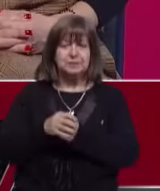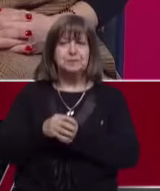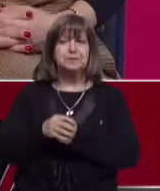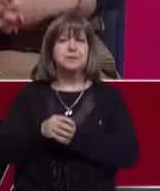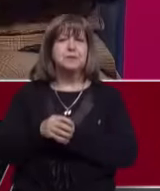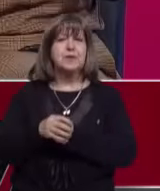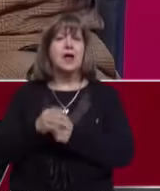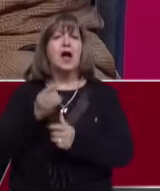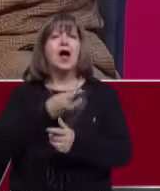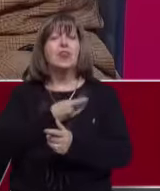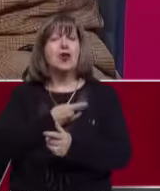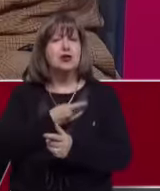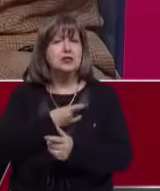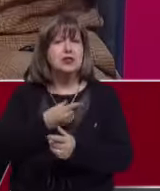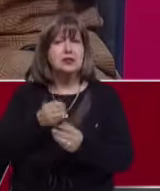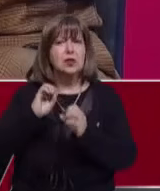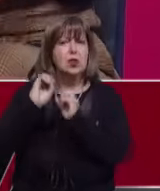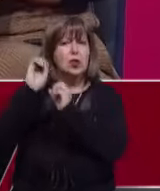es